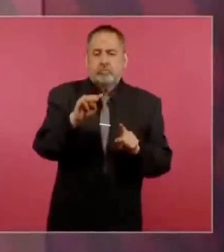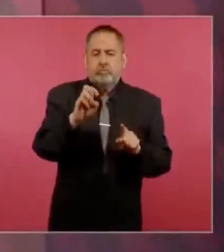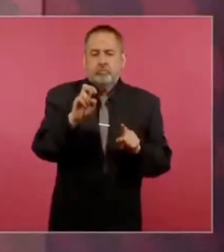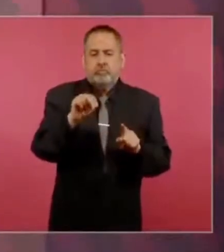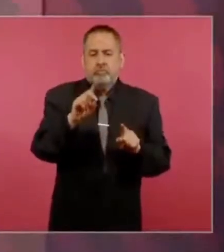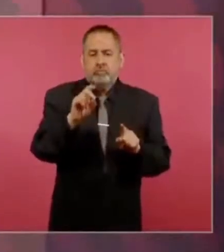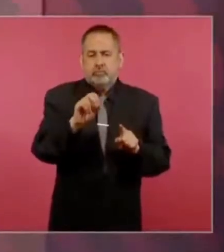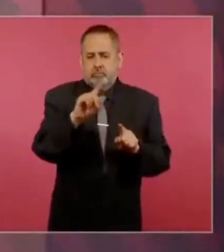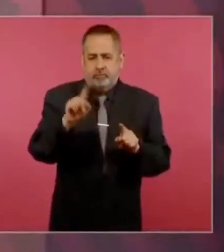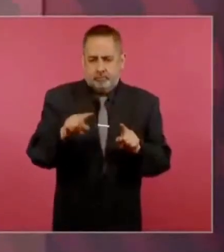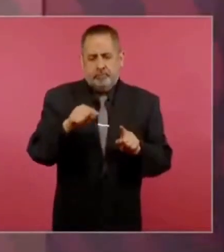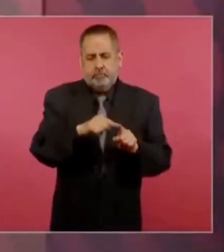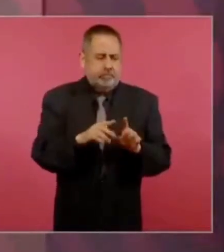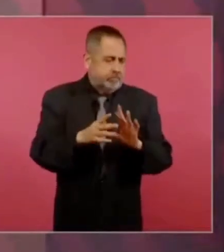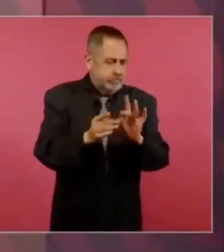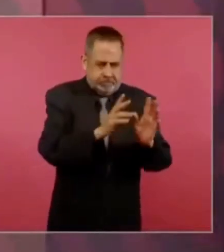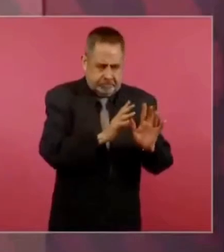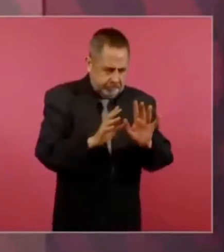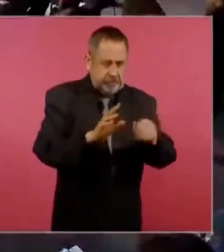según me informan,